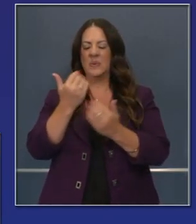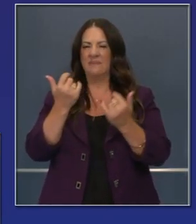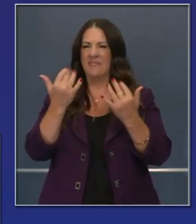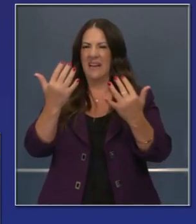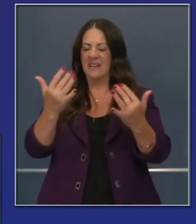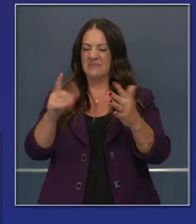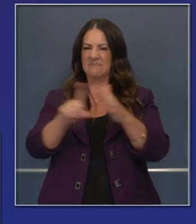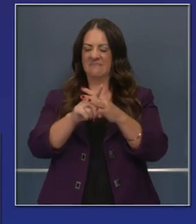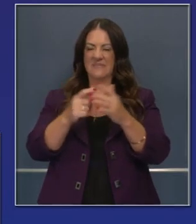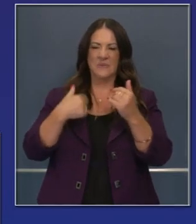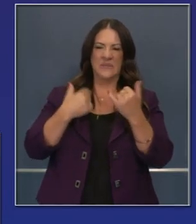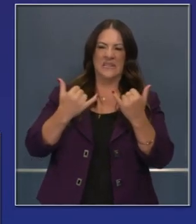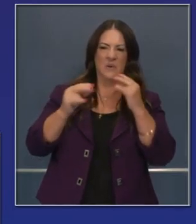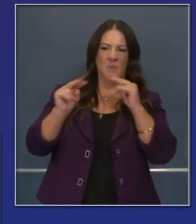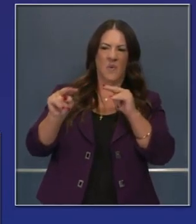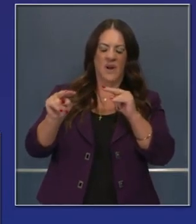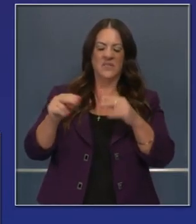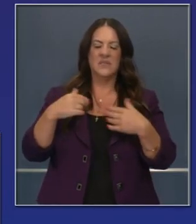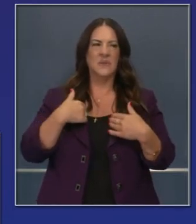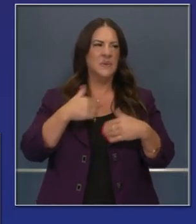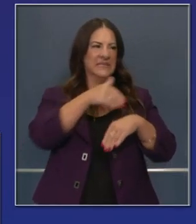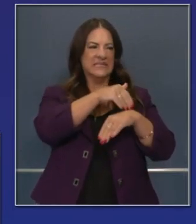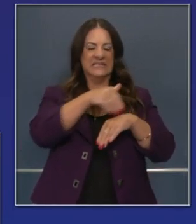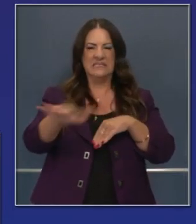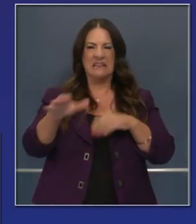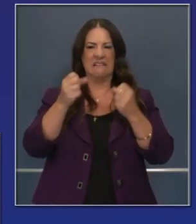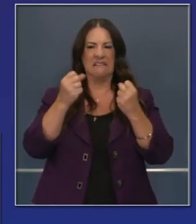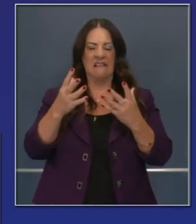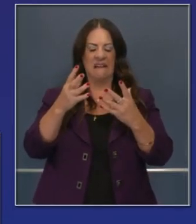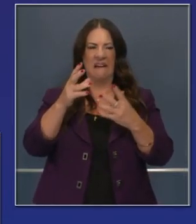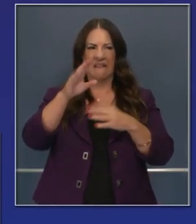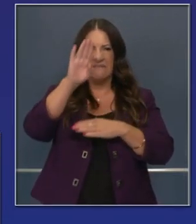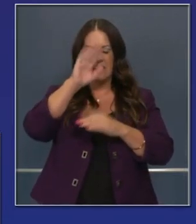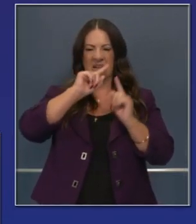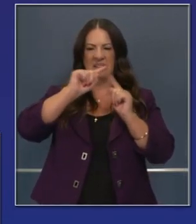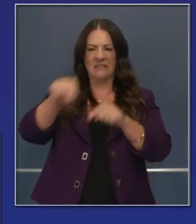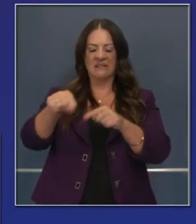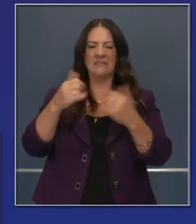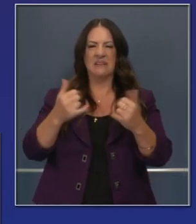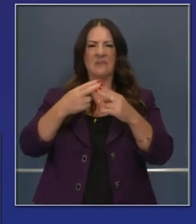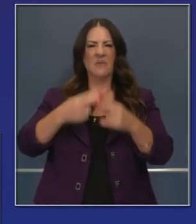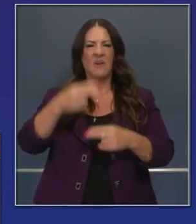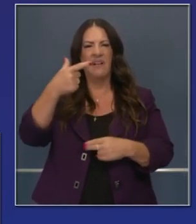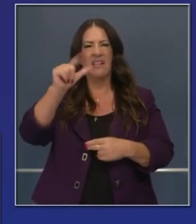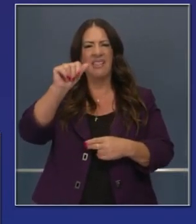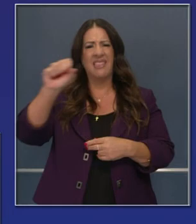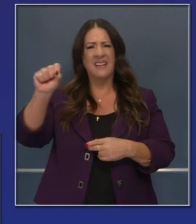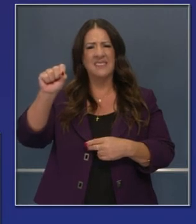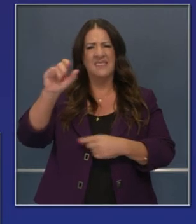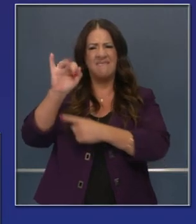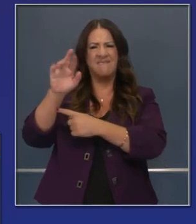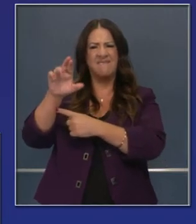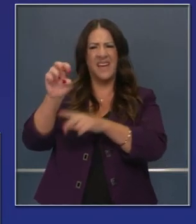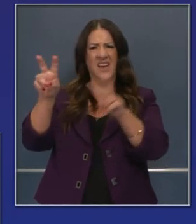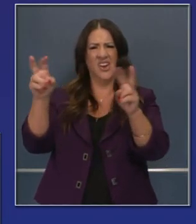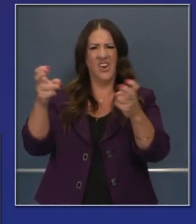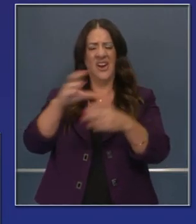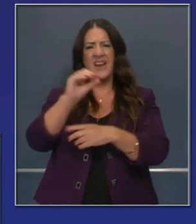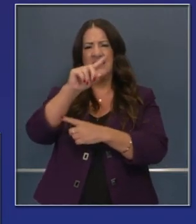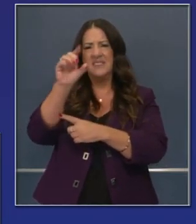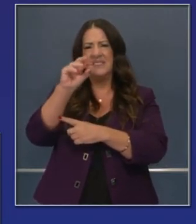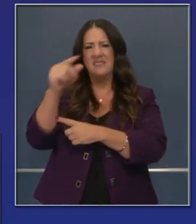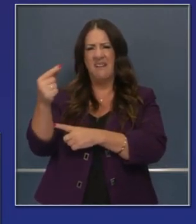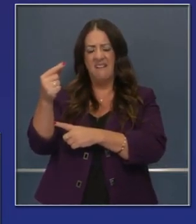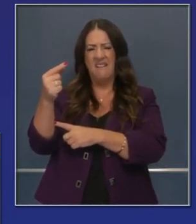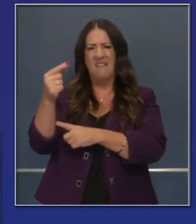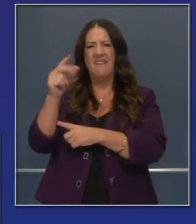incendios silvestres que estamos monitoreando, a los cuales estamos dedicando muchos recursos. El incendio Glass en el condado de